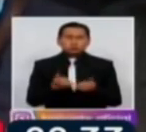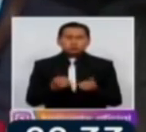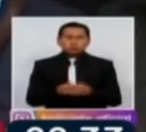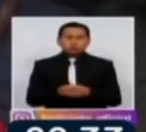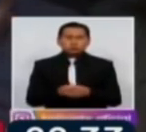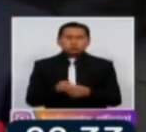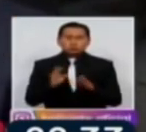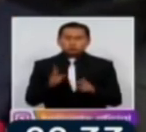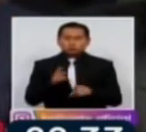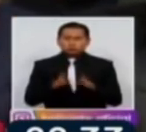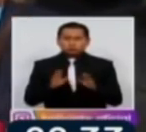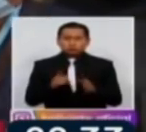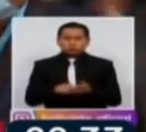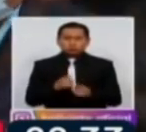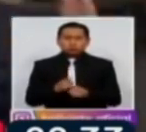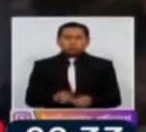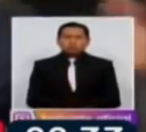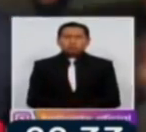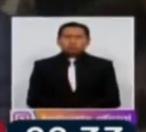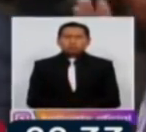pueblo lo que es del pueblo.